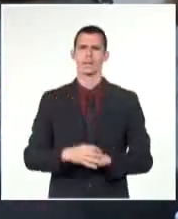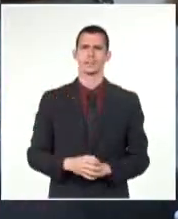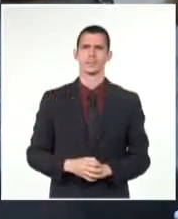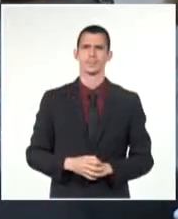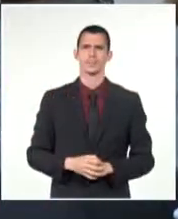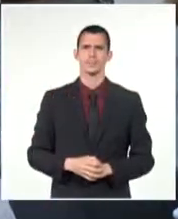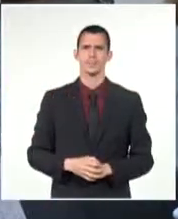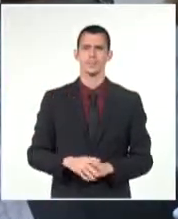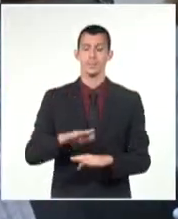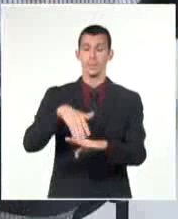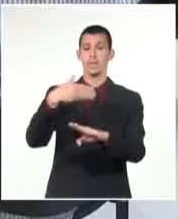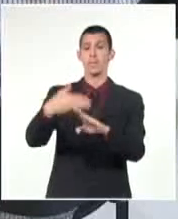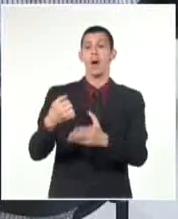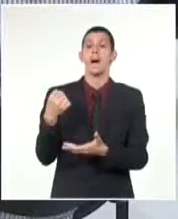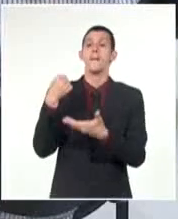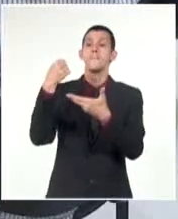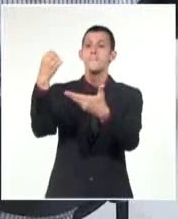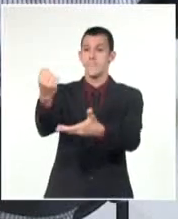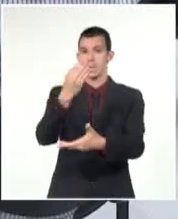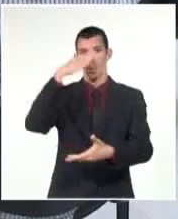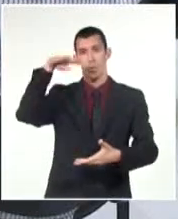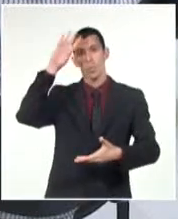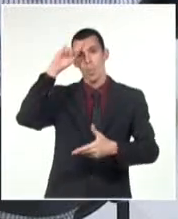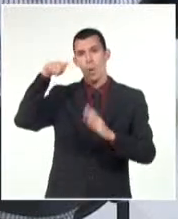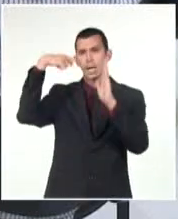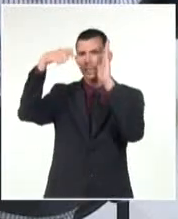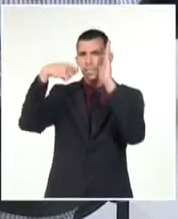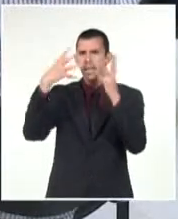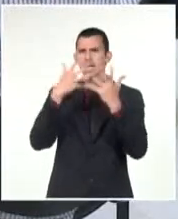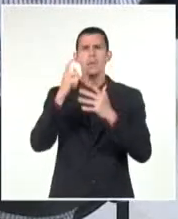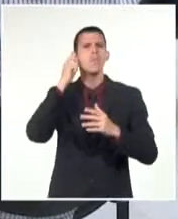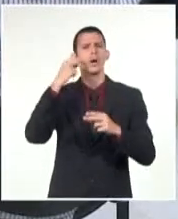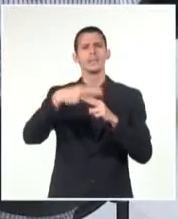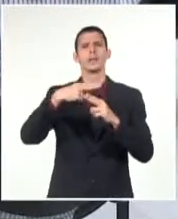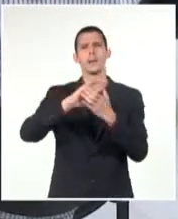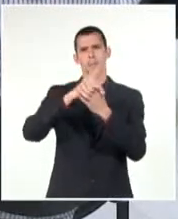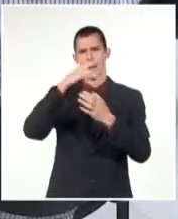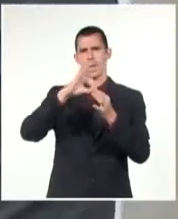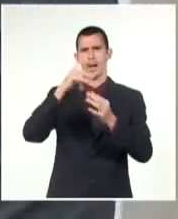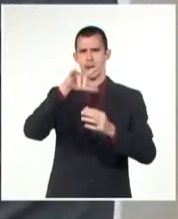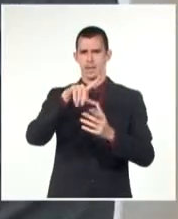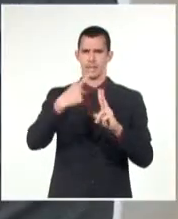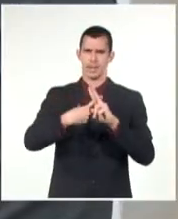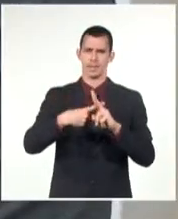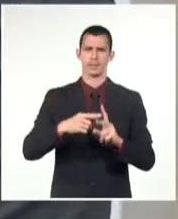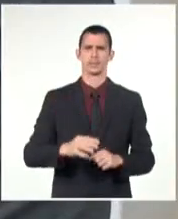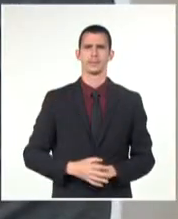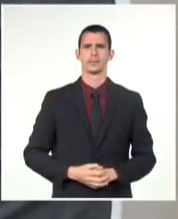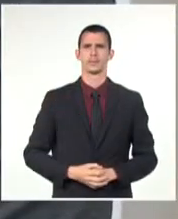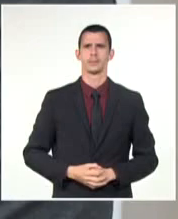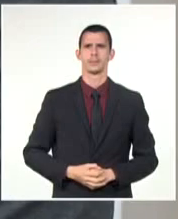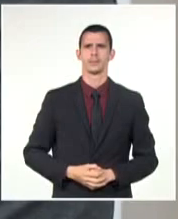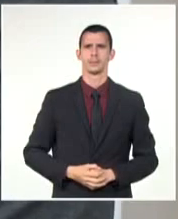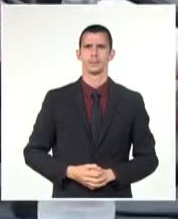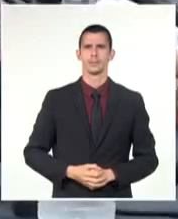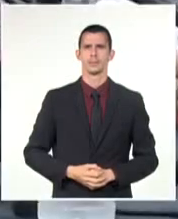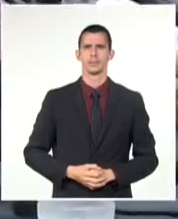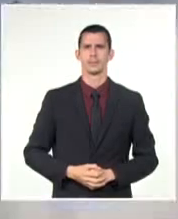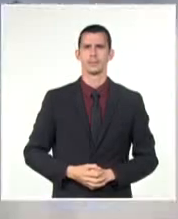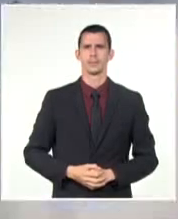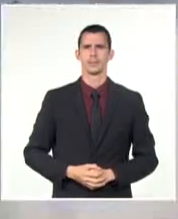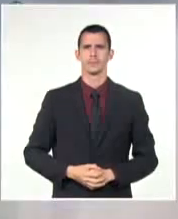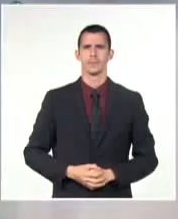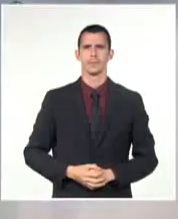del Premio Nacional de Cine al especialista en maquillaje Magali Pompa. Irina Martínez Odio, Sistema Informativo de la Televisión